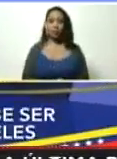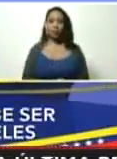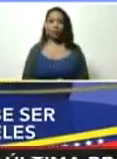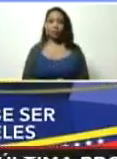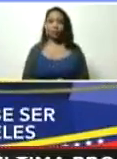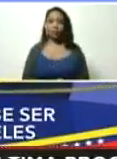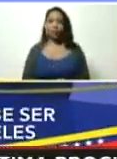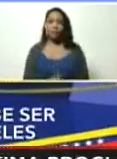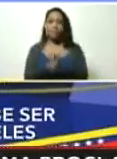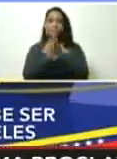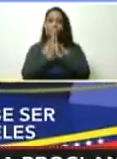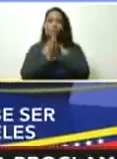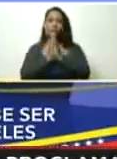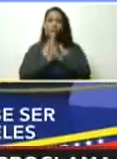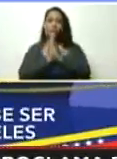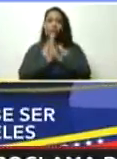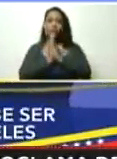que por favor